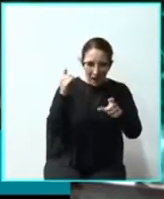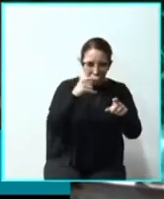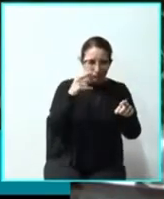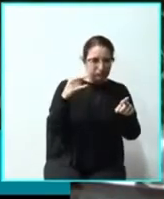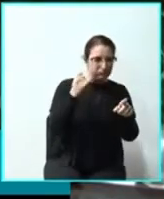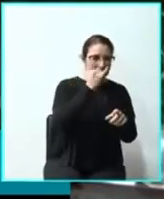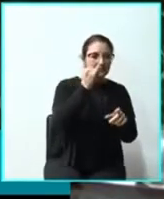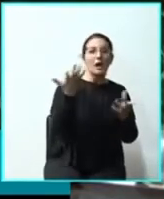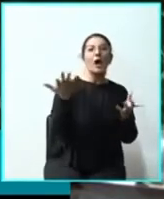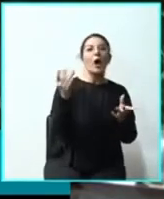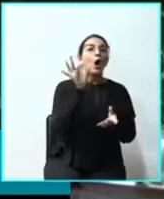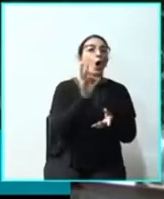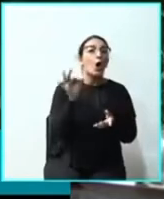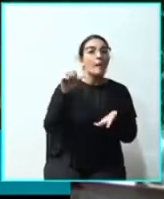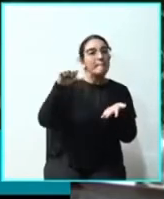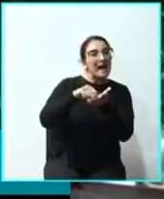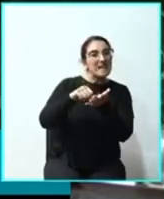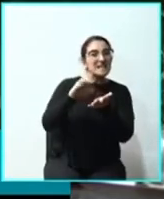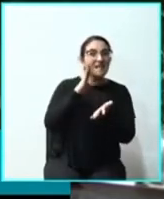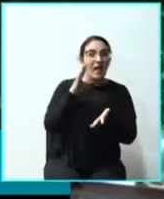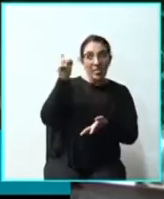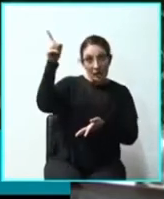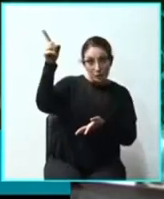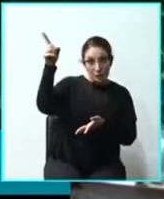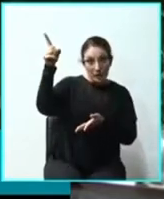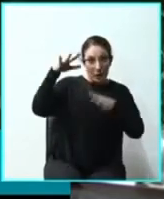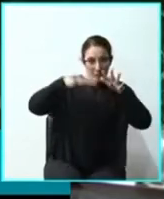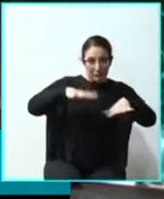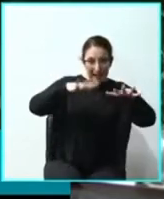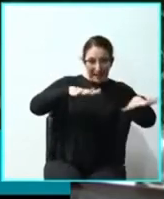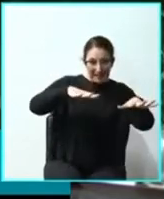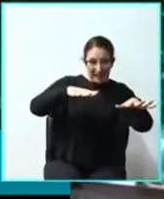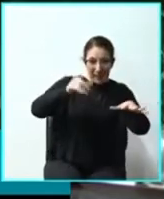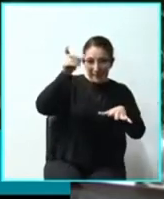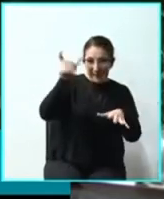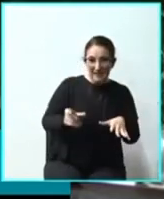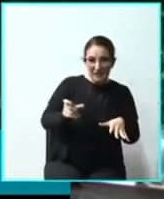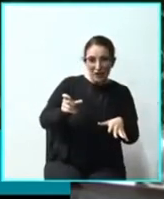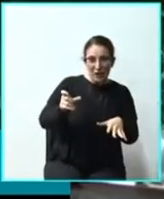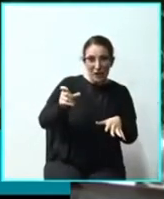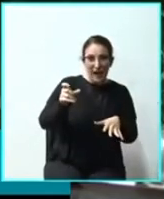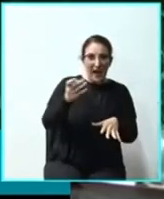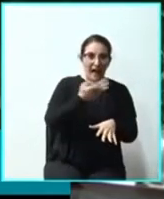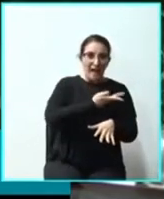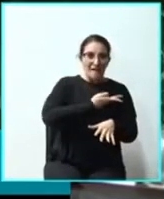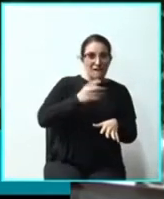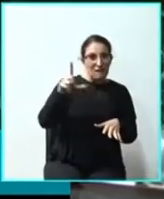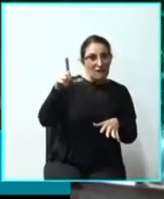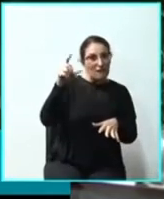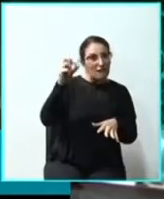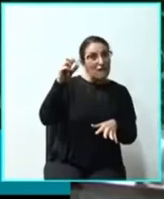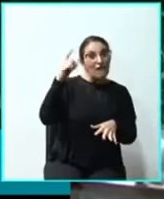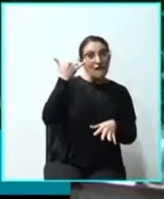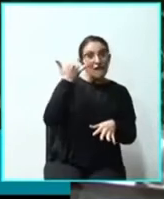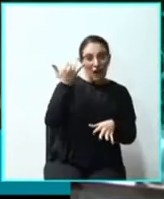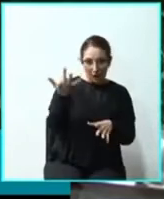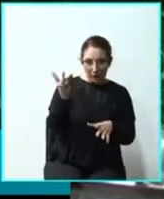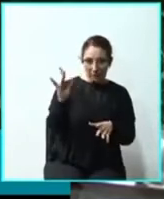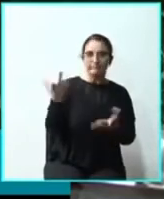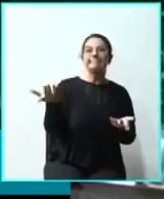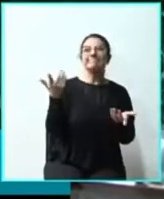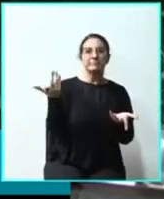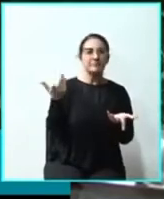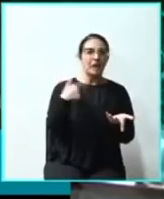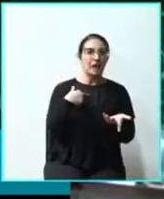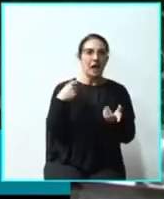en las marchas por el asesinato de George Floyd. Es decir, no estamos acá inventando nada, esto se discute en el mundo. Nadie